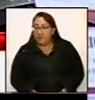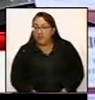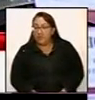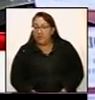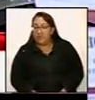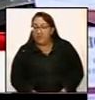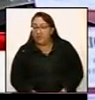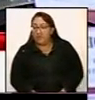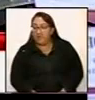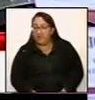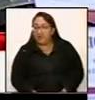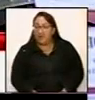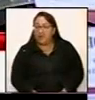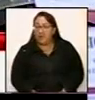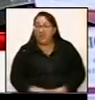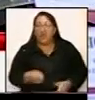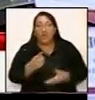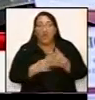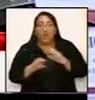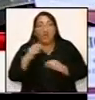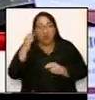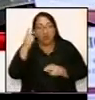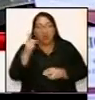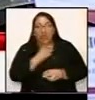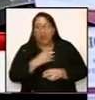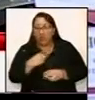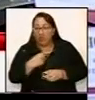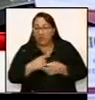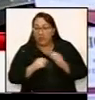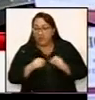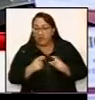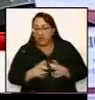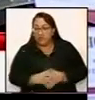que, y, claro, y que había una política de Estado que, pero